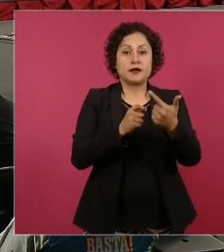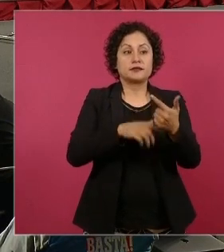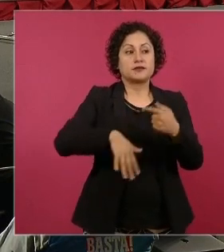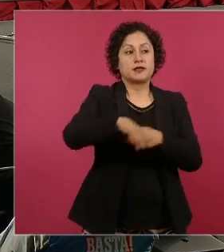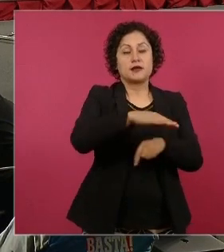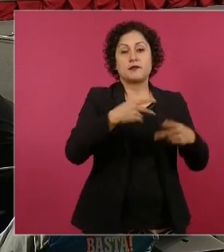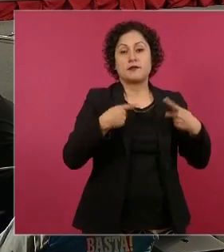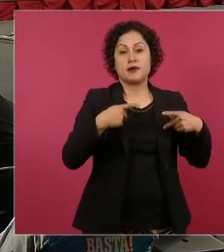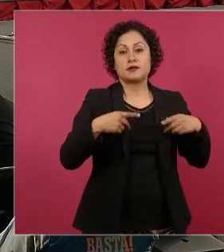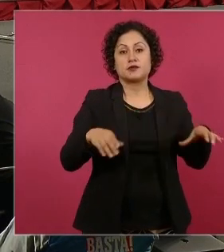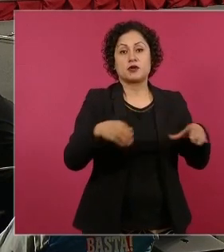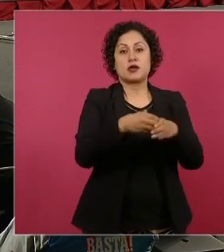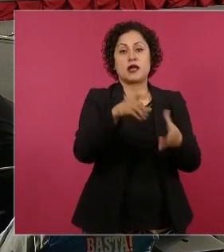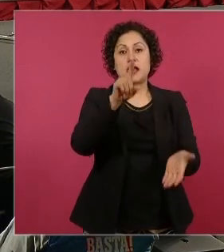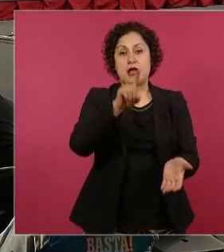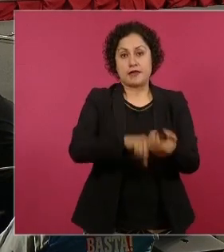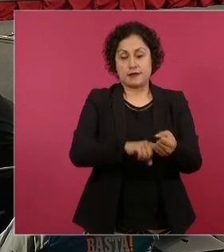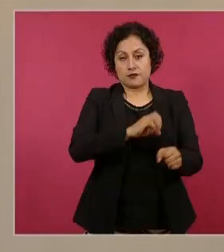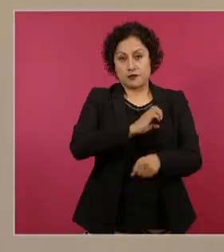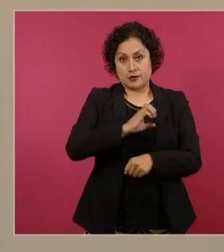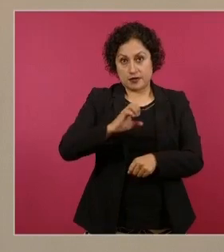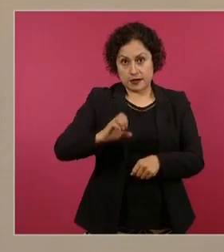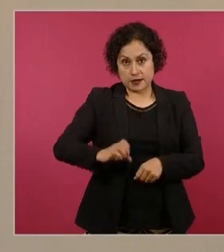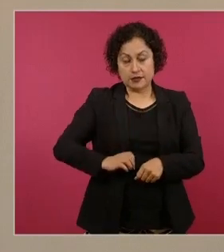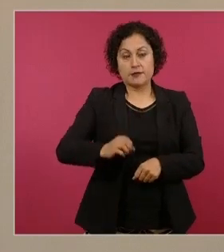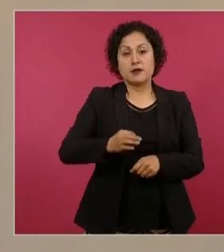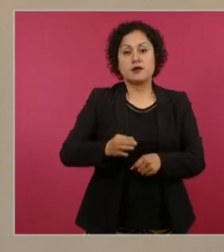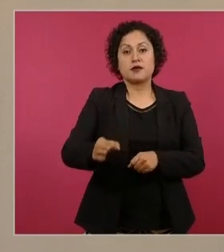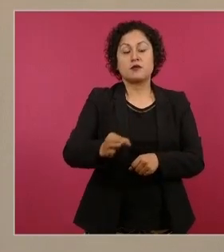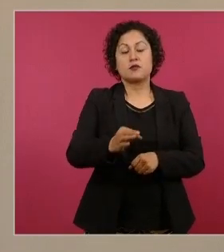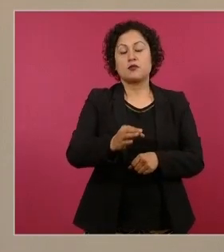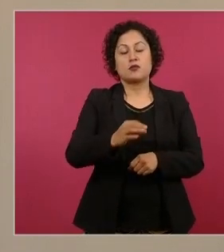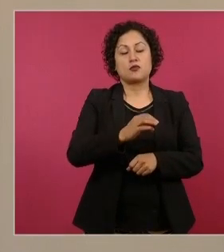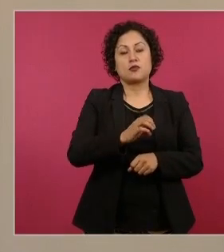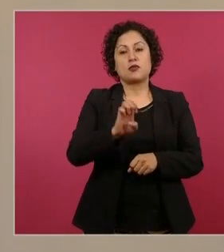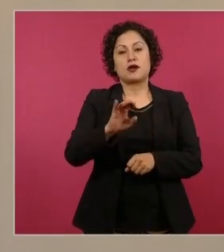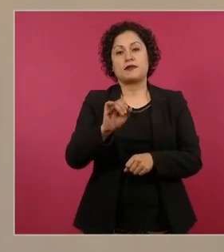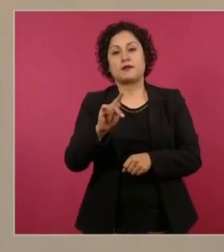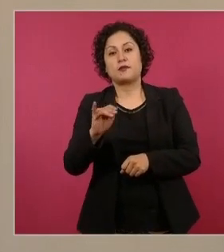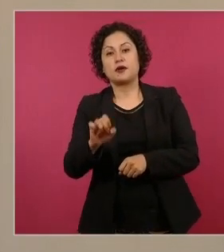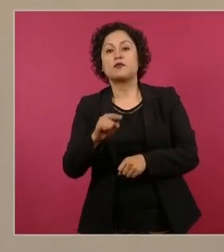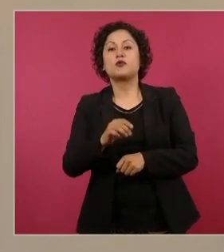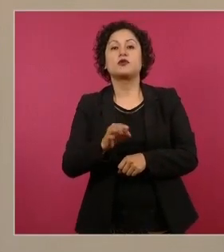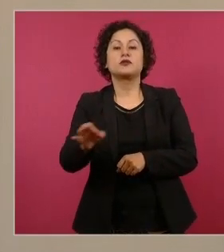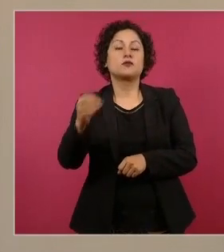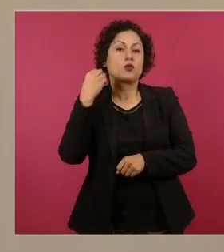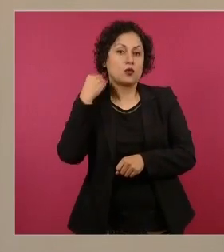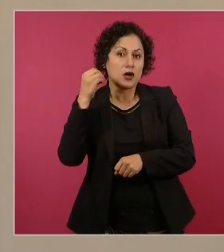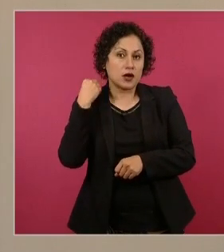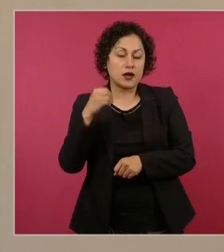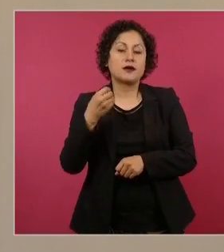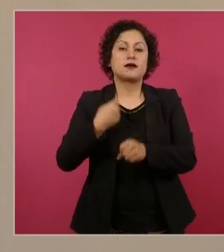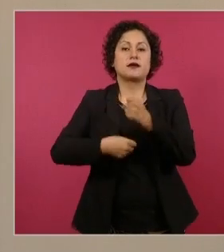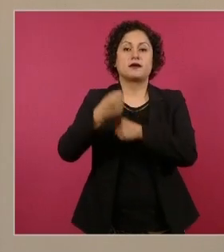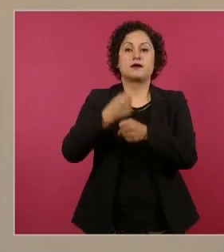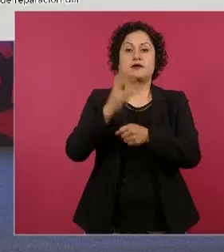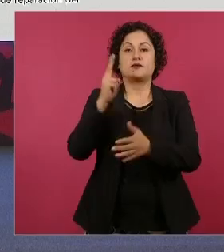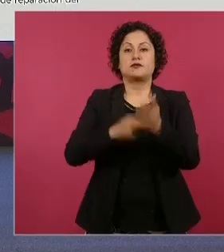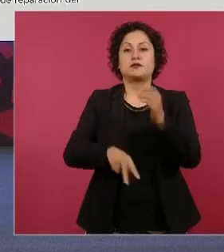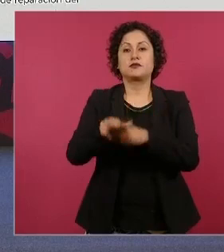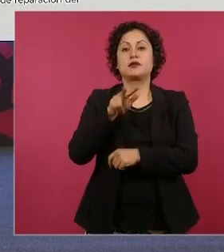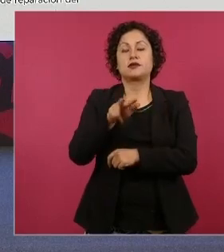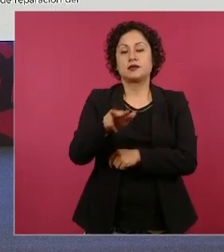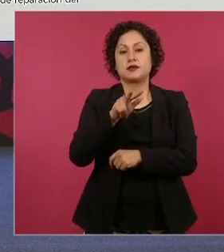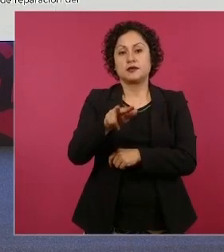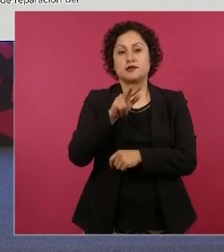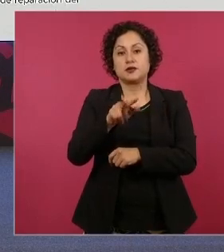María Ecatepec, en Oaxaca, el 16 de julio del 2018. De acuerdo con las investigaciones de